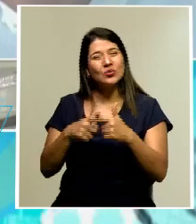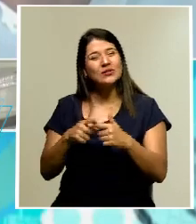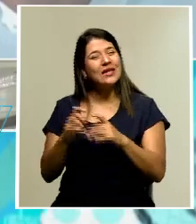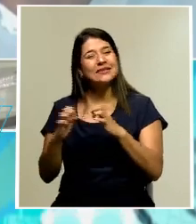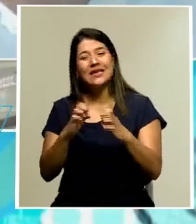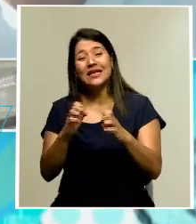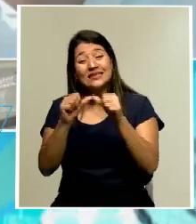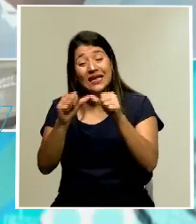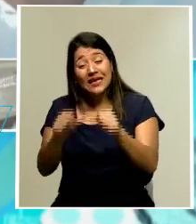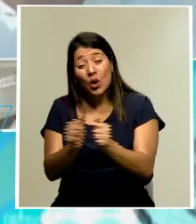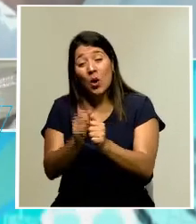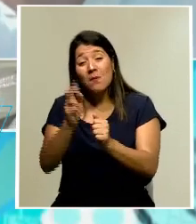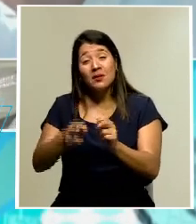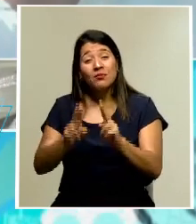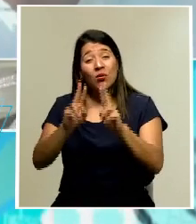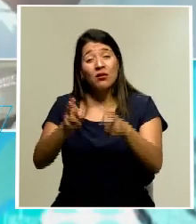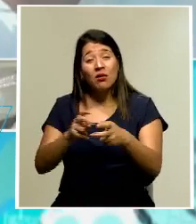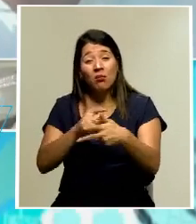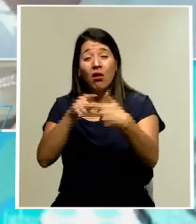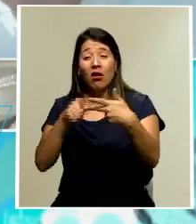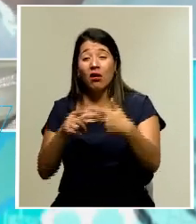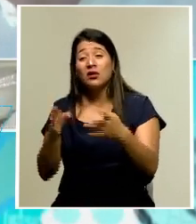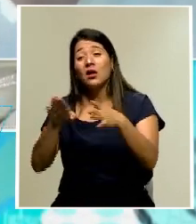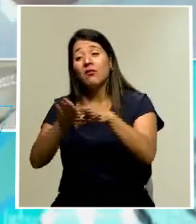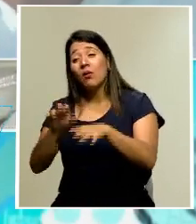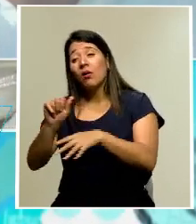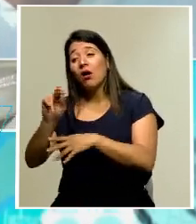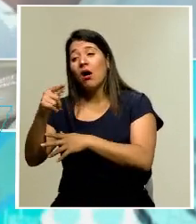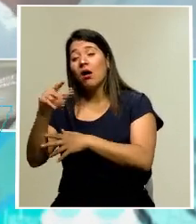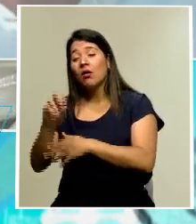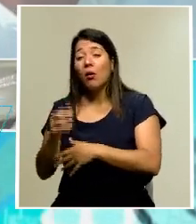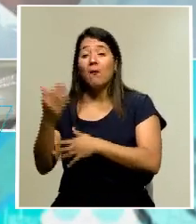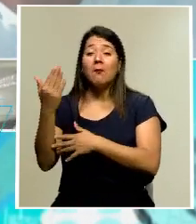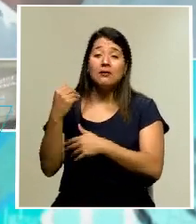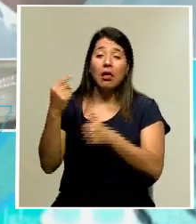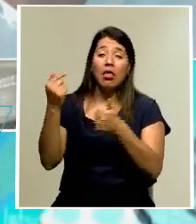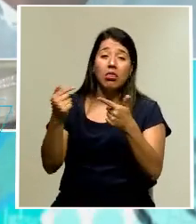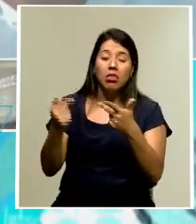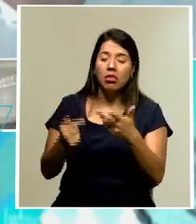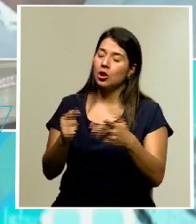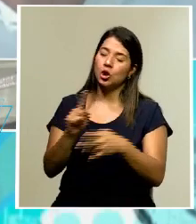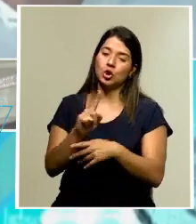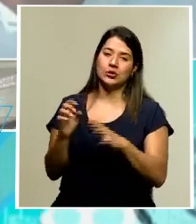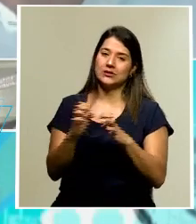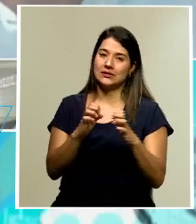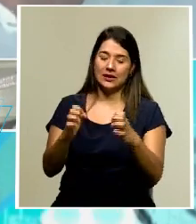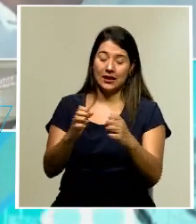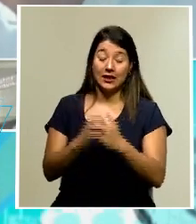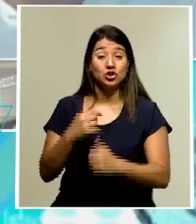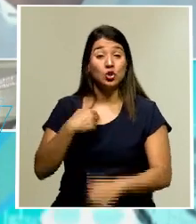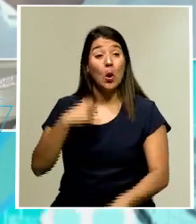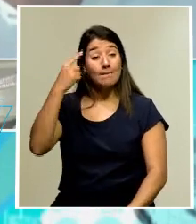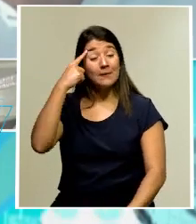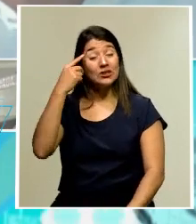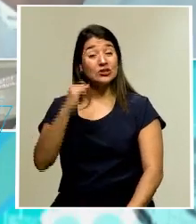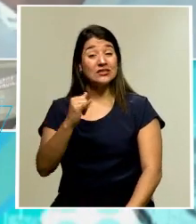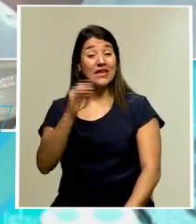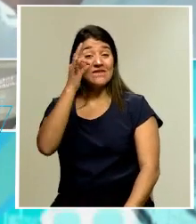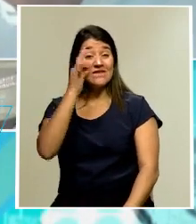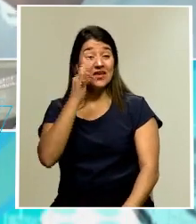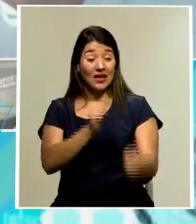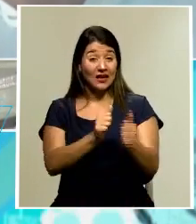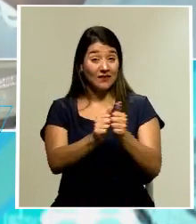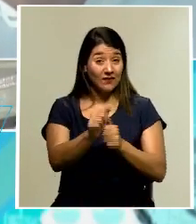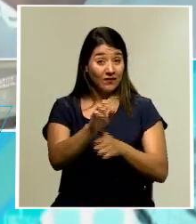términos políticos. Entonces, es ese el crecimiento. Yo decía que si don José María Figueres rompía la barrera del 45% entre el